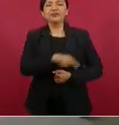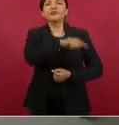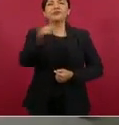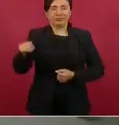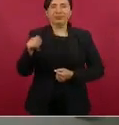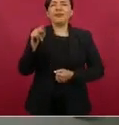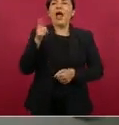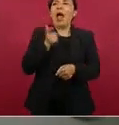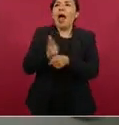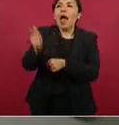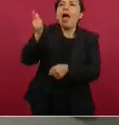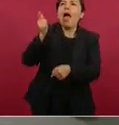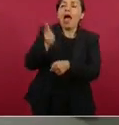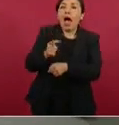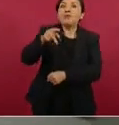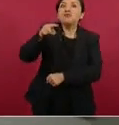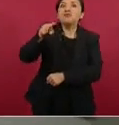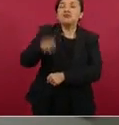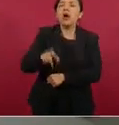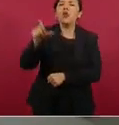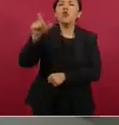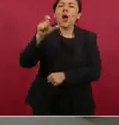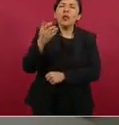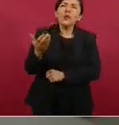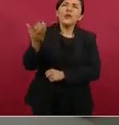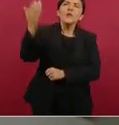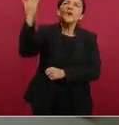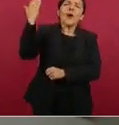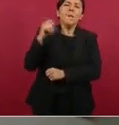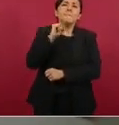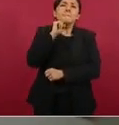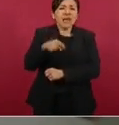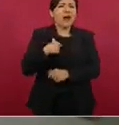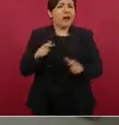cuándo, se vea desde cuándo estamos en esto,